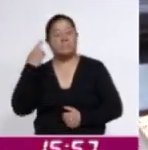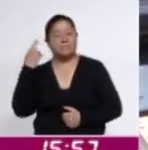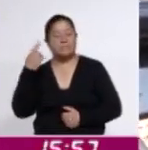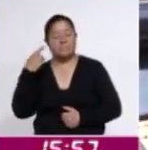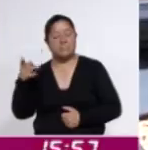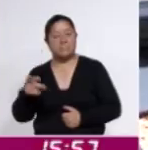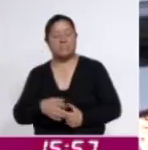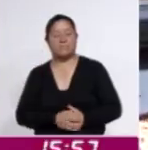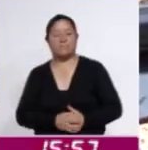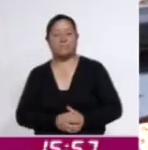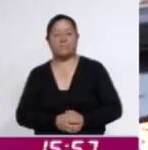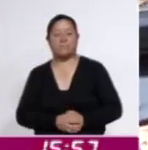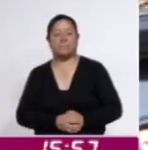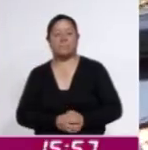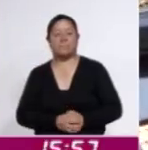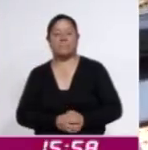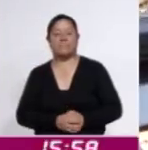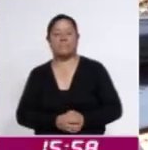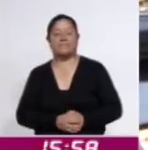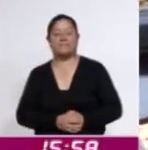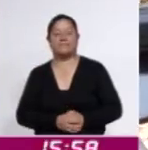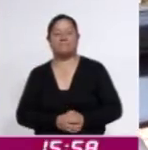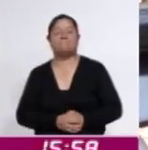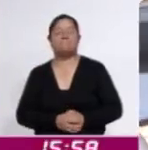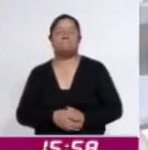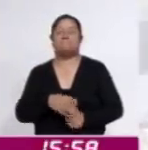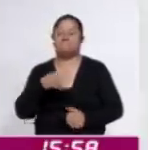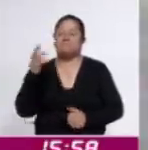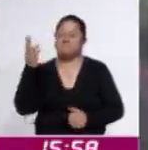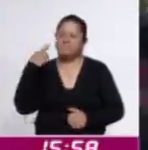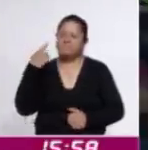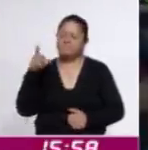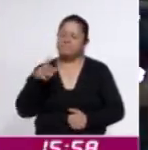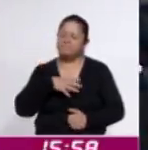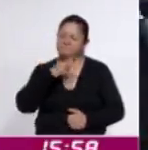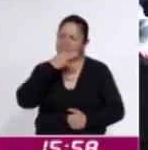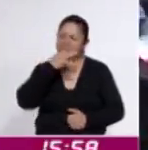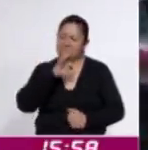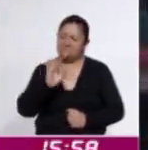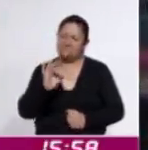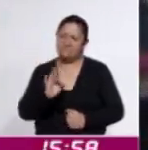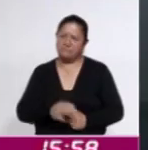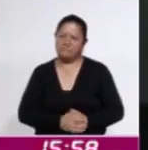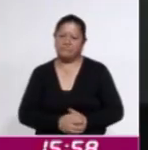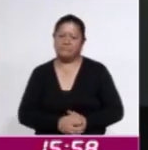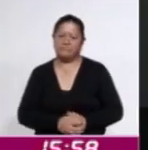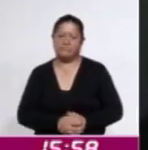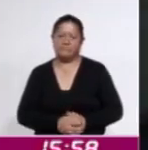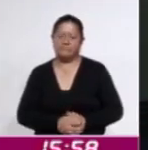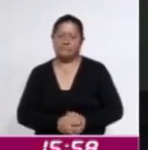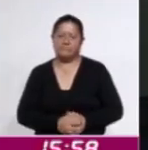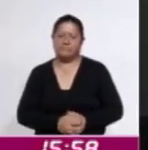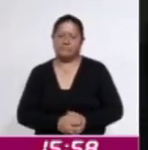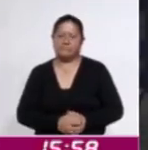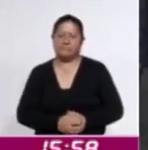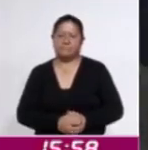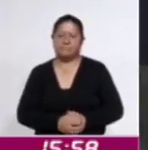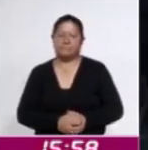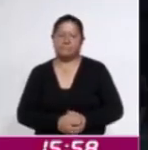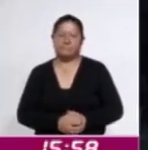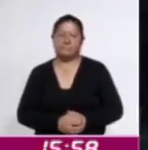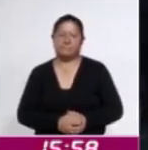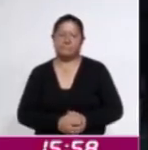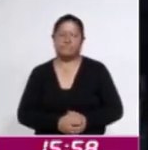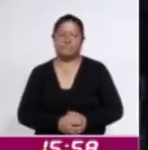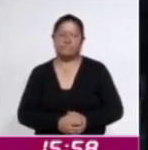haciendo sus aniversarios, son buenos eventos. Inténtalo tú, a ver si puedes sacarme de